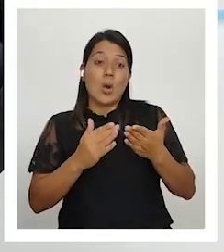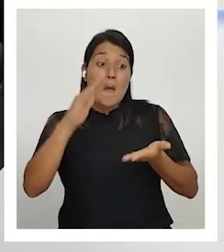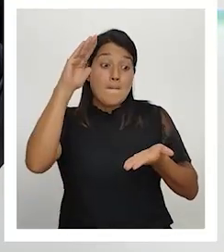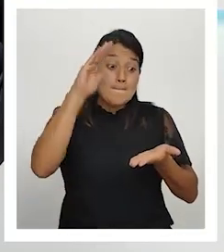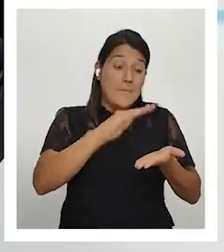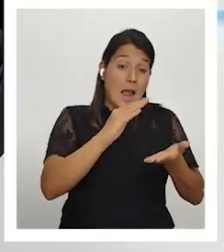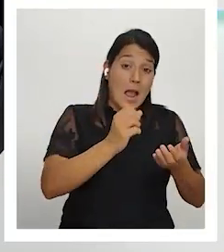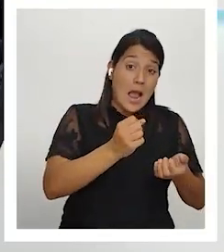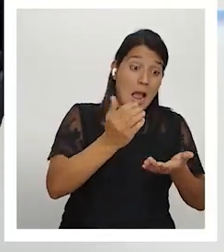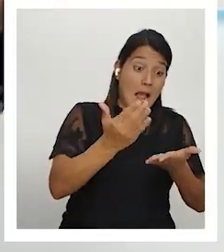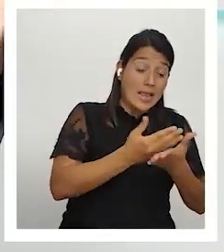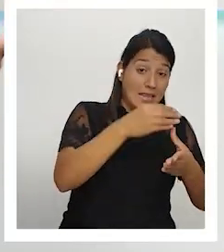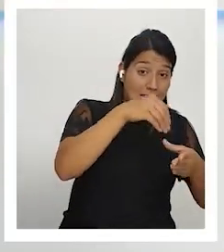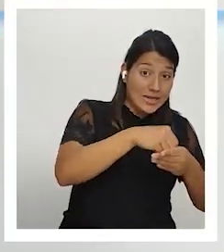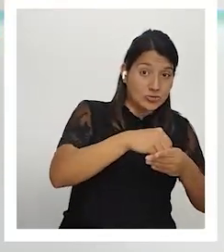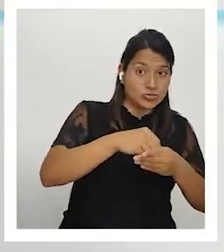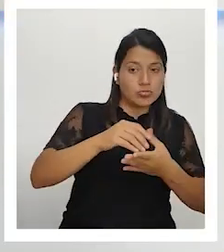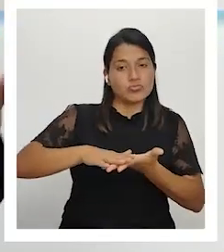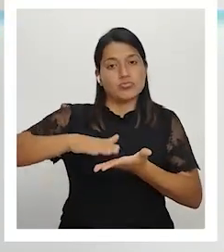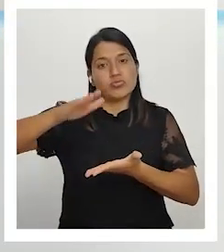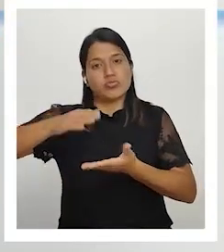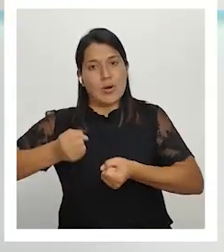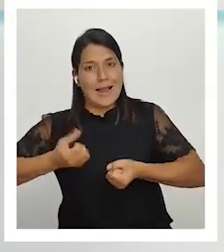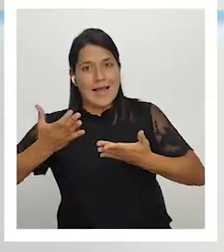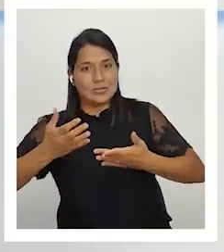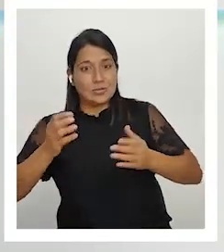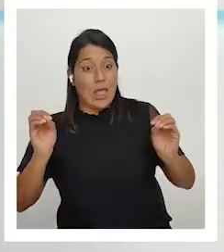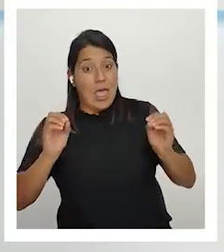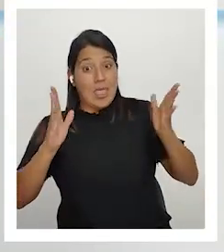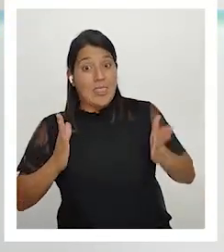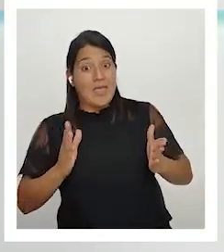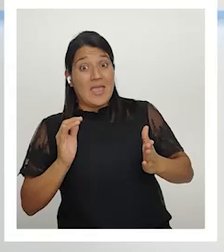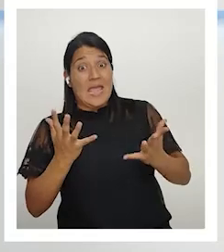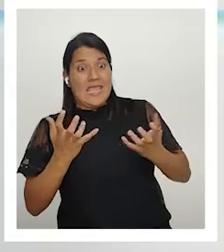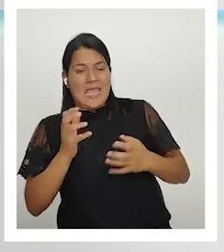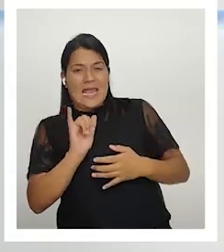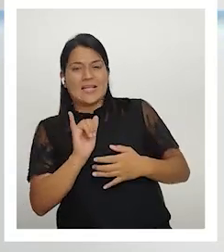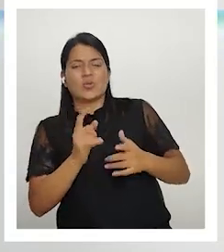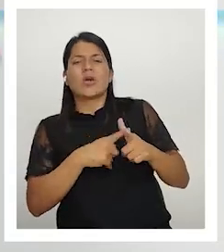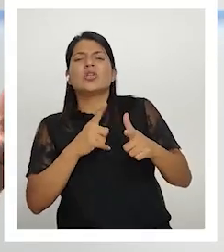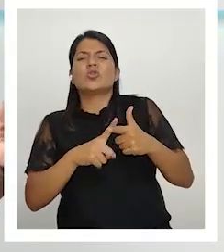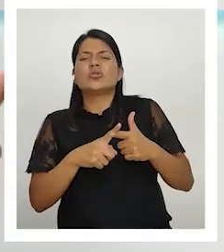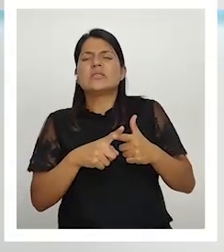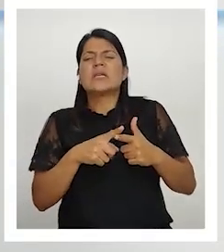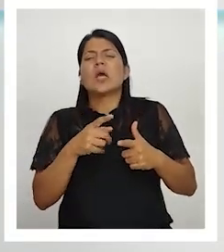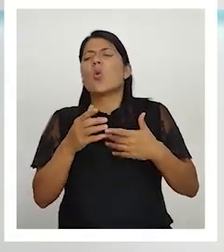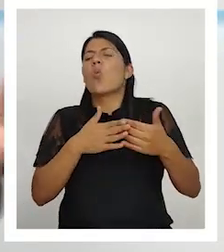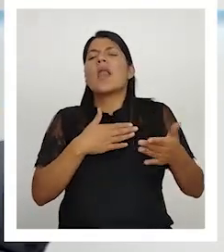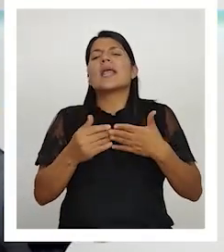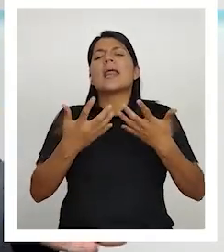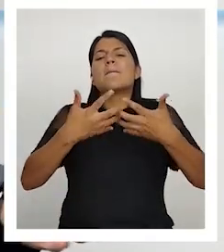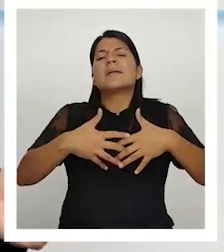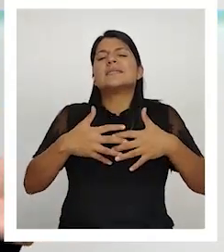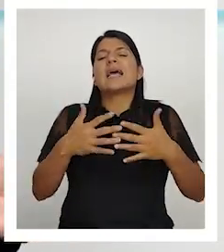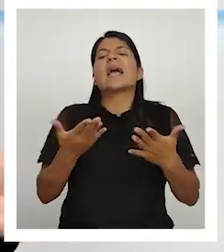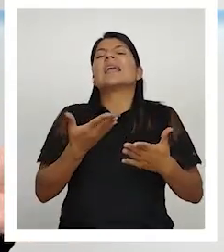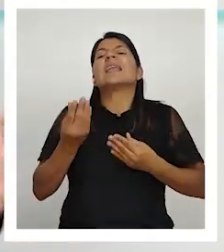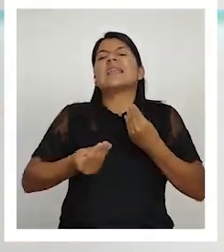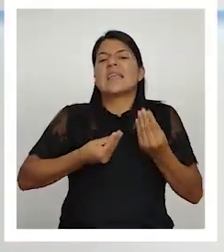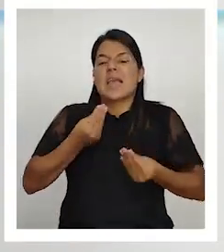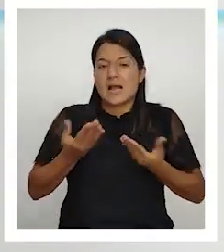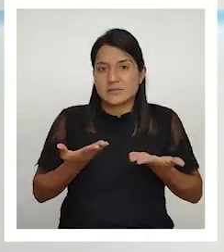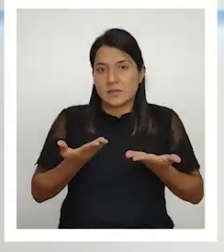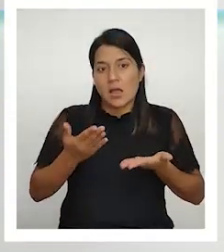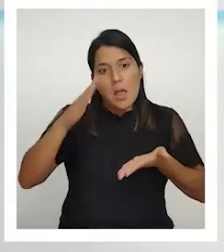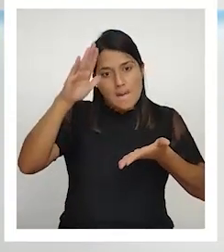aumento de gastos. Entonces, ¿qué es lo que toca hacer en cualquier empresa en una situación de estas? Bueno, a usted lo que le toca hacer es disminuir el gasto. Y